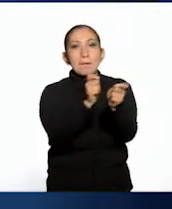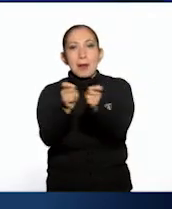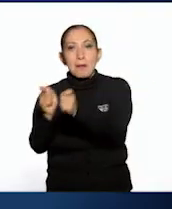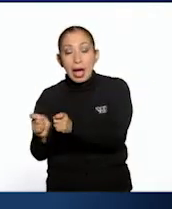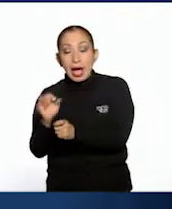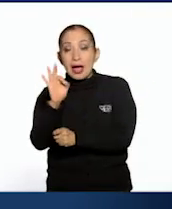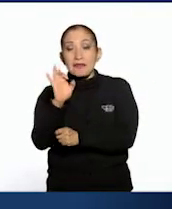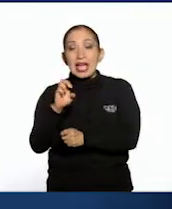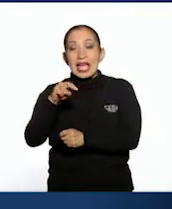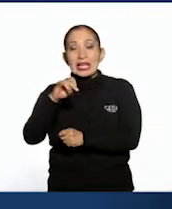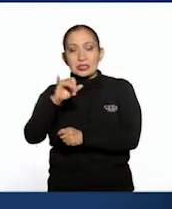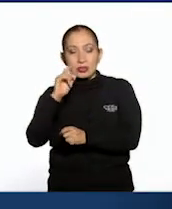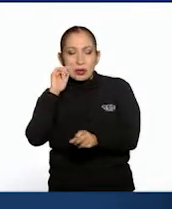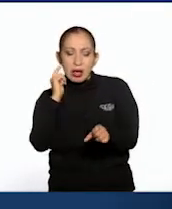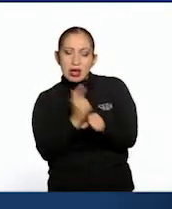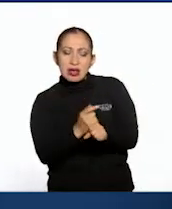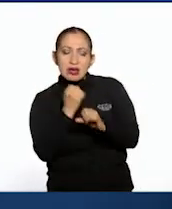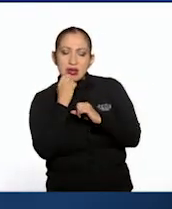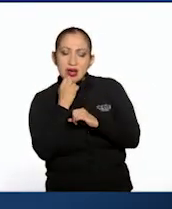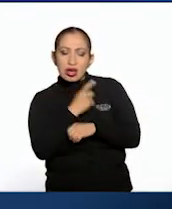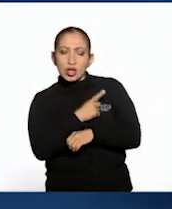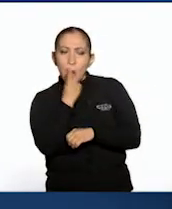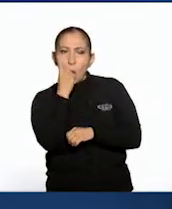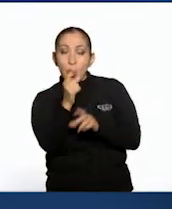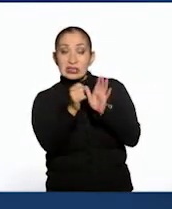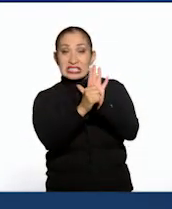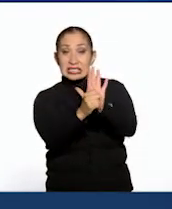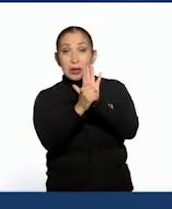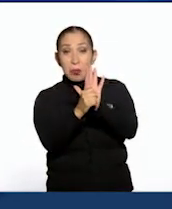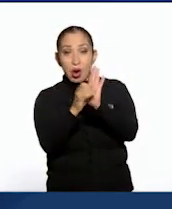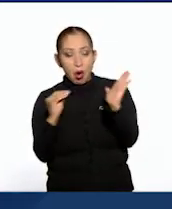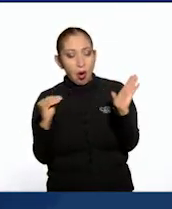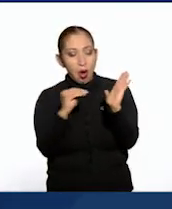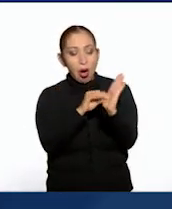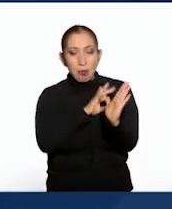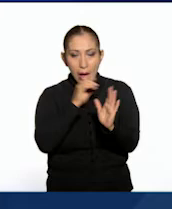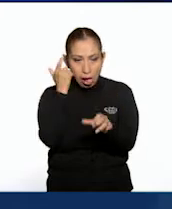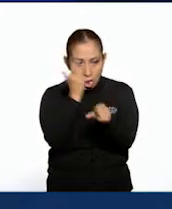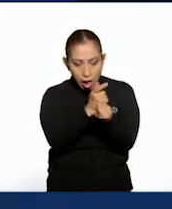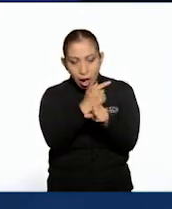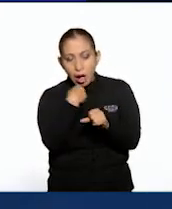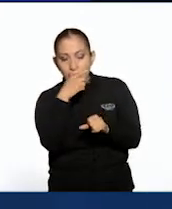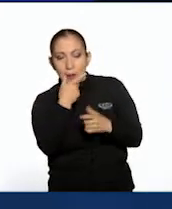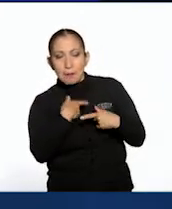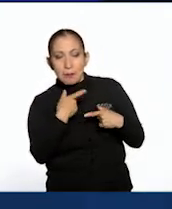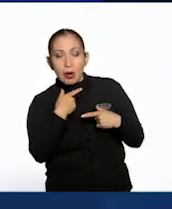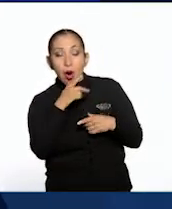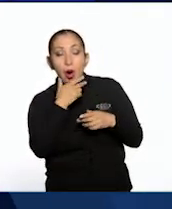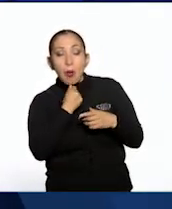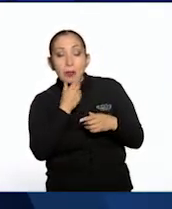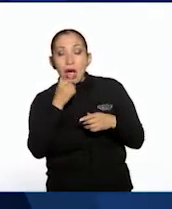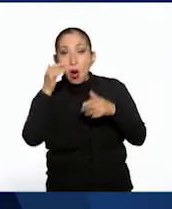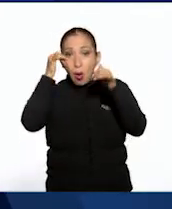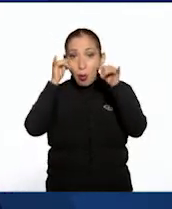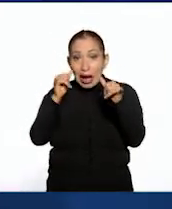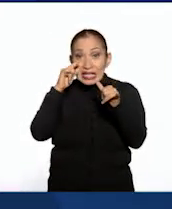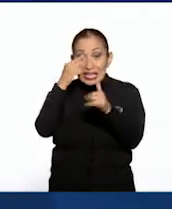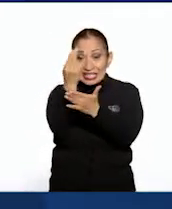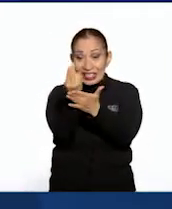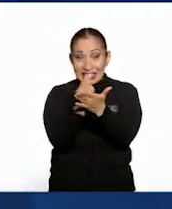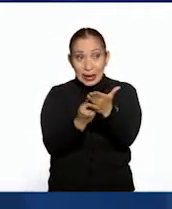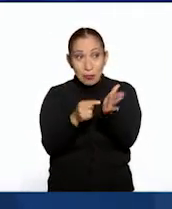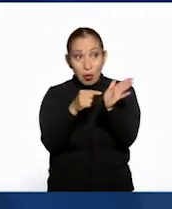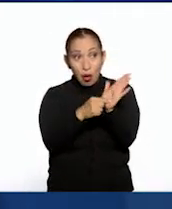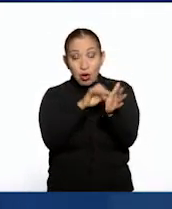Los fenicios se dieron cuenta que con solo un símbolo se podía identificar a un hombre o a un buey, y que esta grafía,